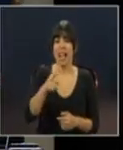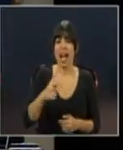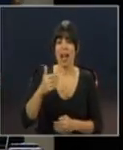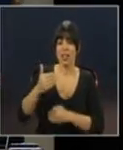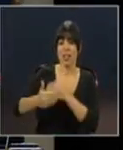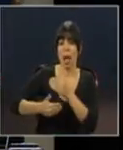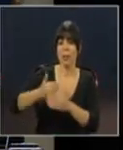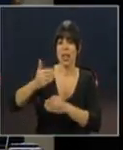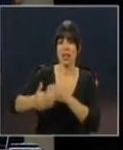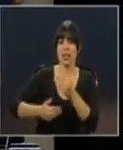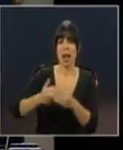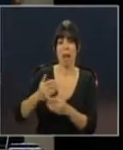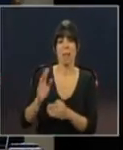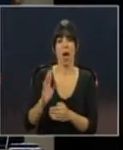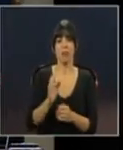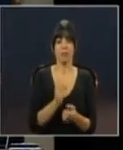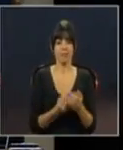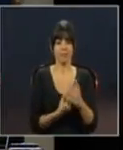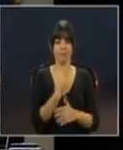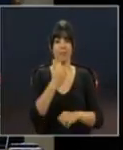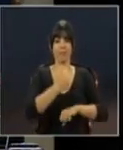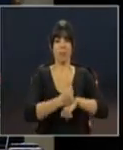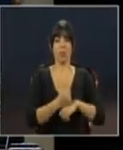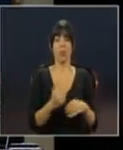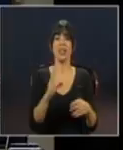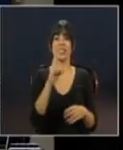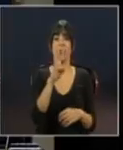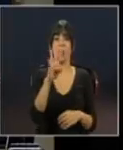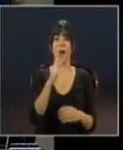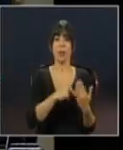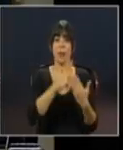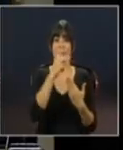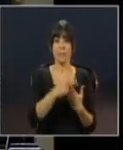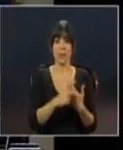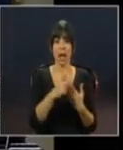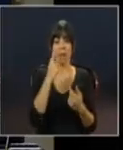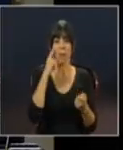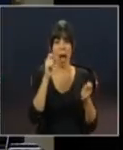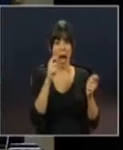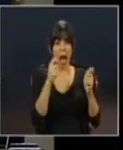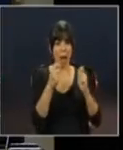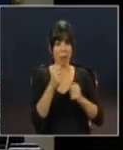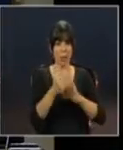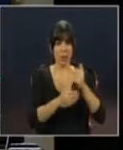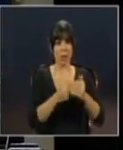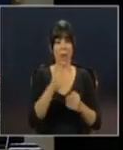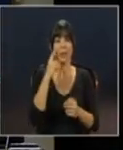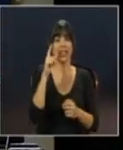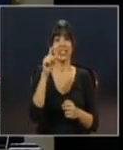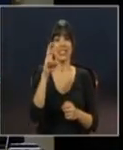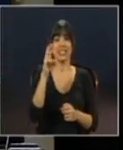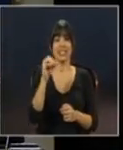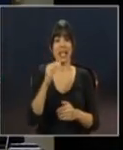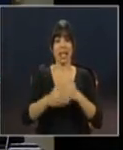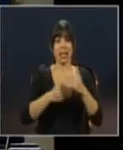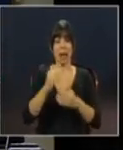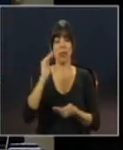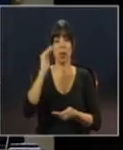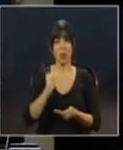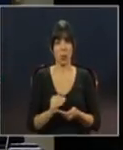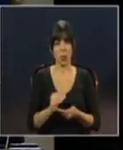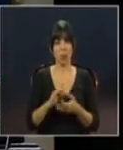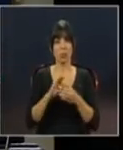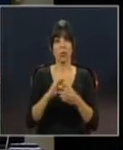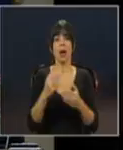la formulación de 64 planes de mejora regulatoria para simplificar 160 trámites relativos a